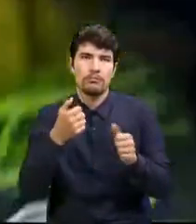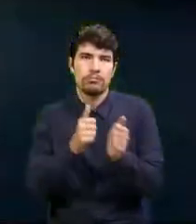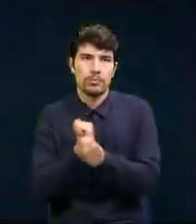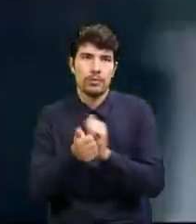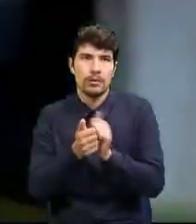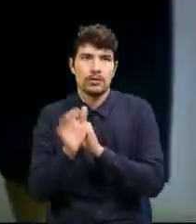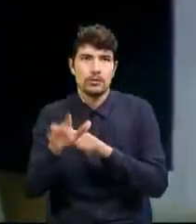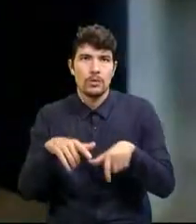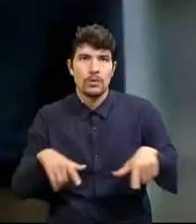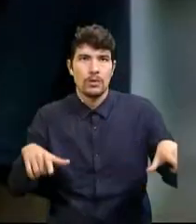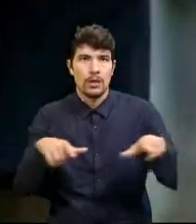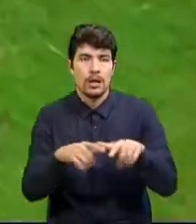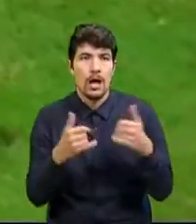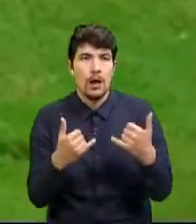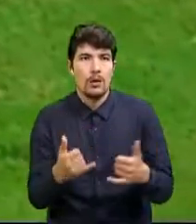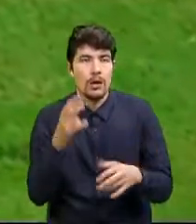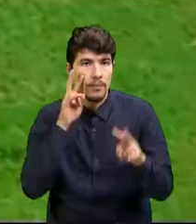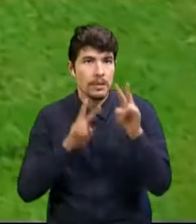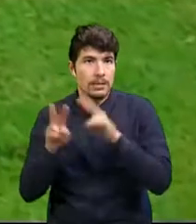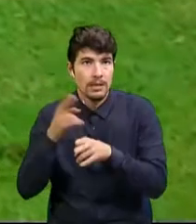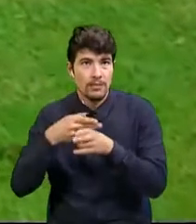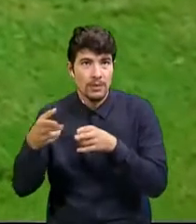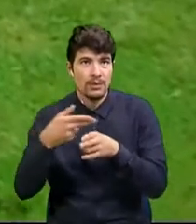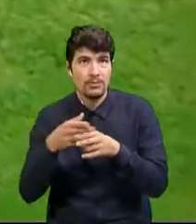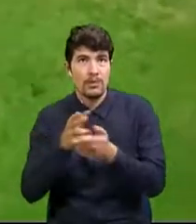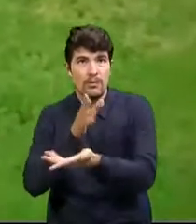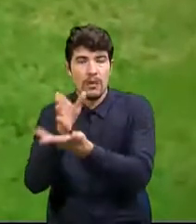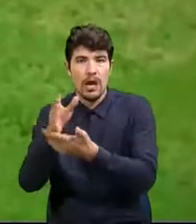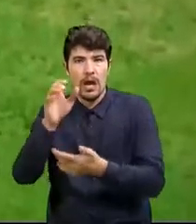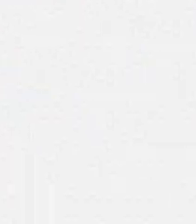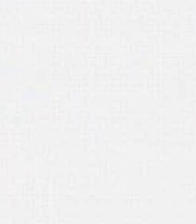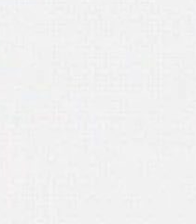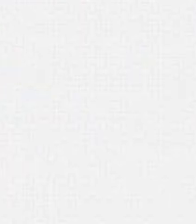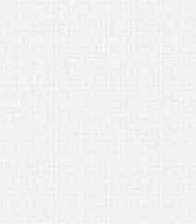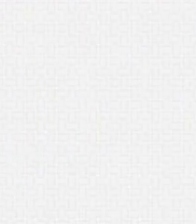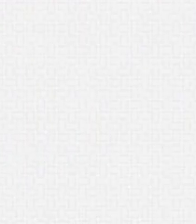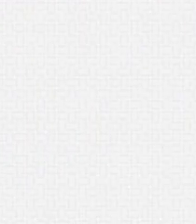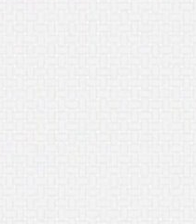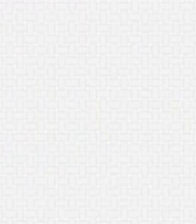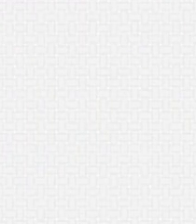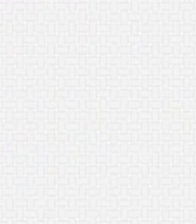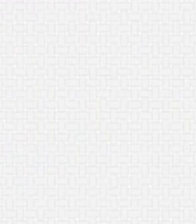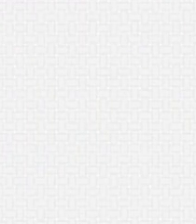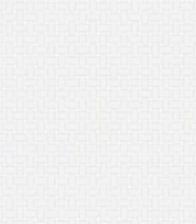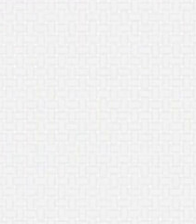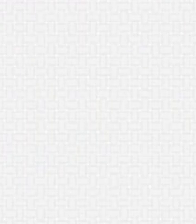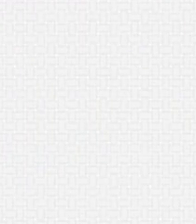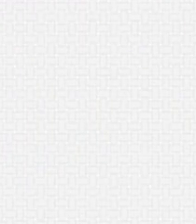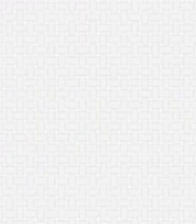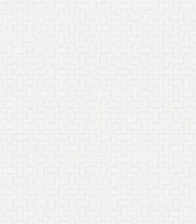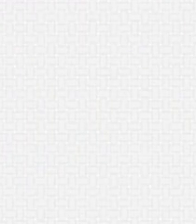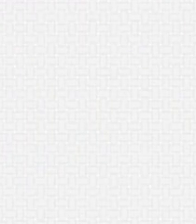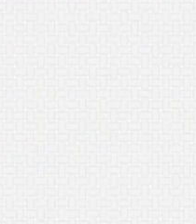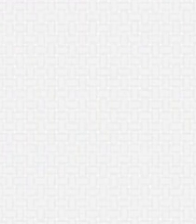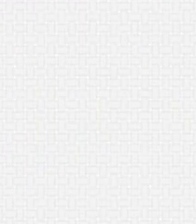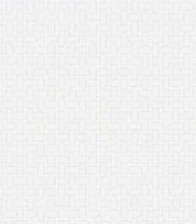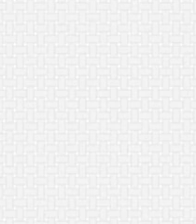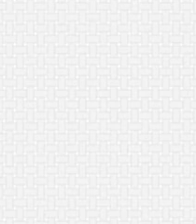local en el semestre ahora visitará el fin de semana al américa de cali canal 2 tocón